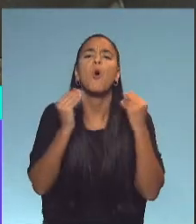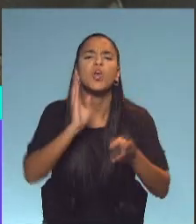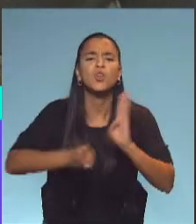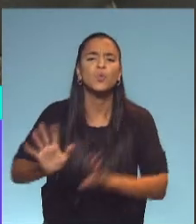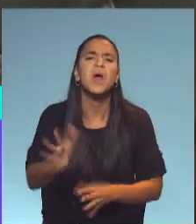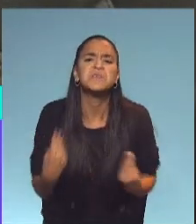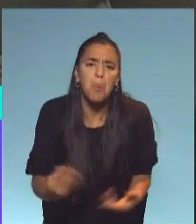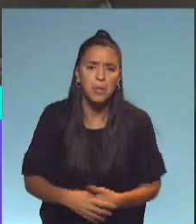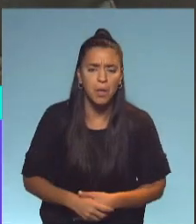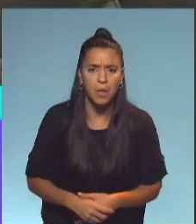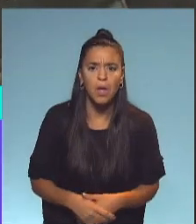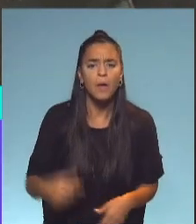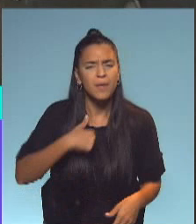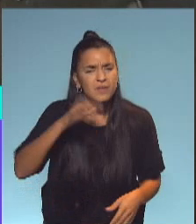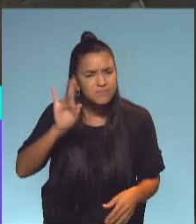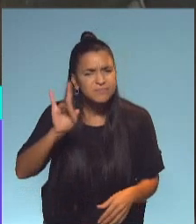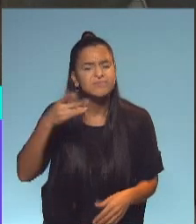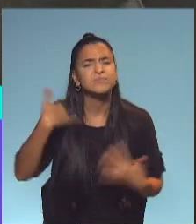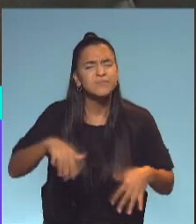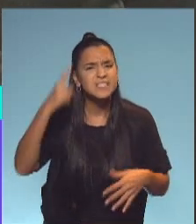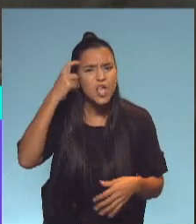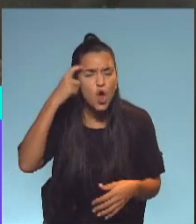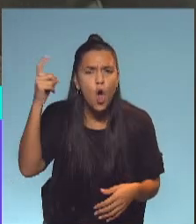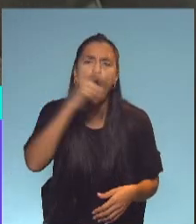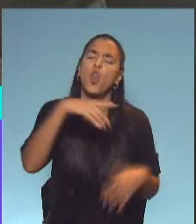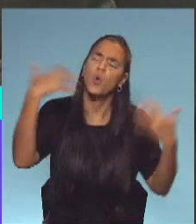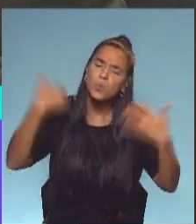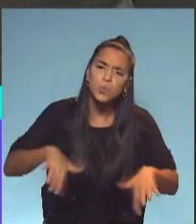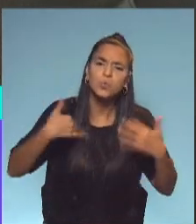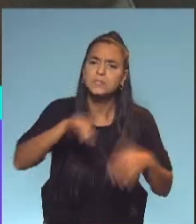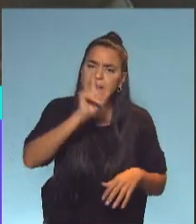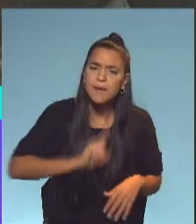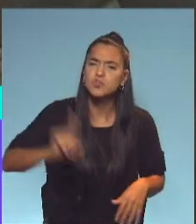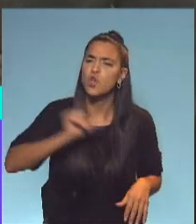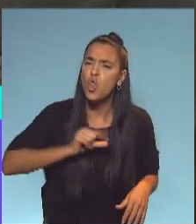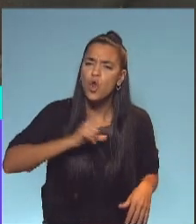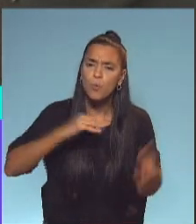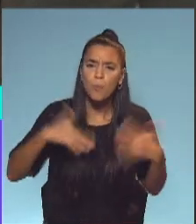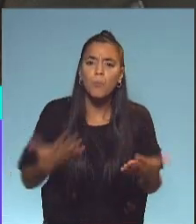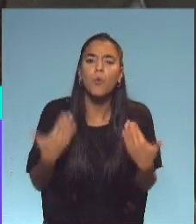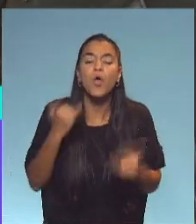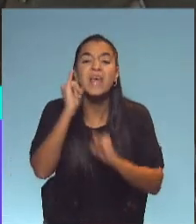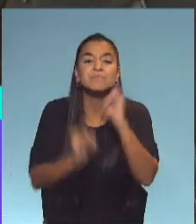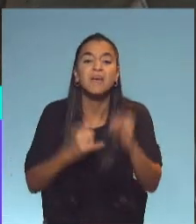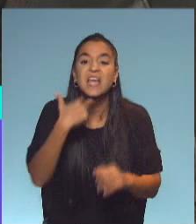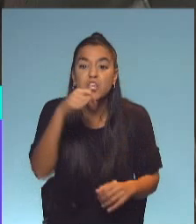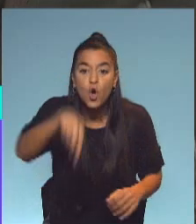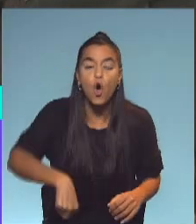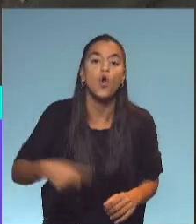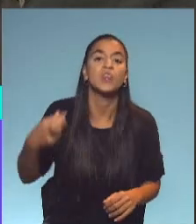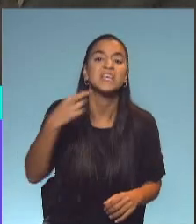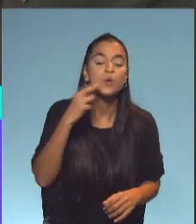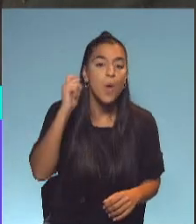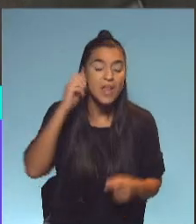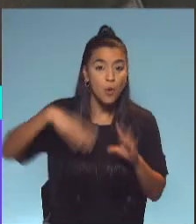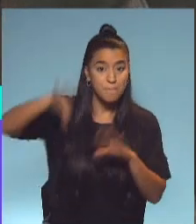hizo. A mí me costó muchos años de terapia, muchos años de silencio y mucho dolor el poder explicarle a mis hijos, que hoy tiene 19